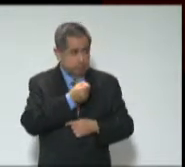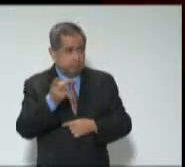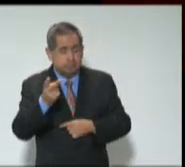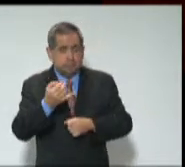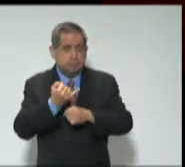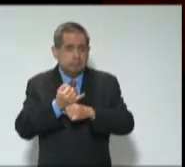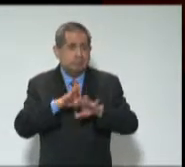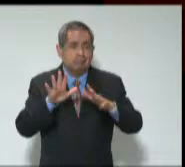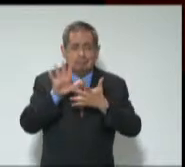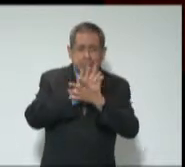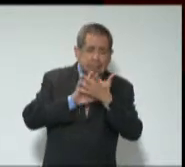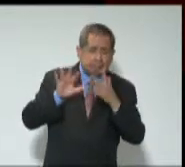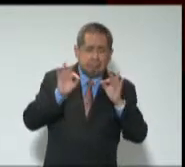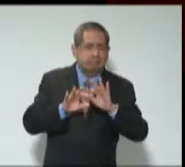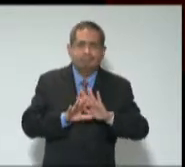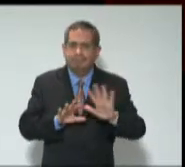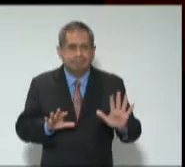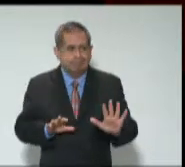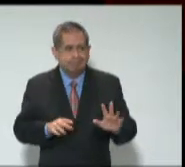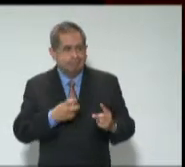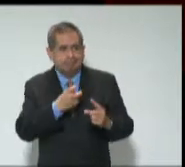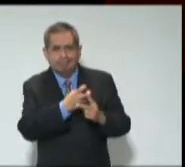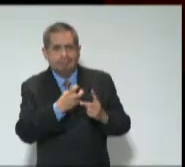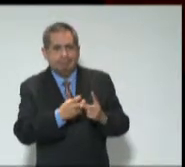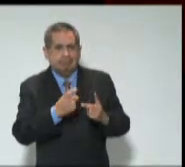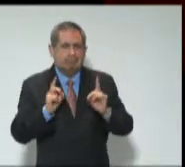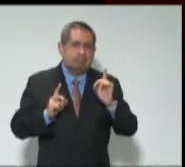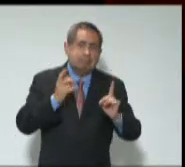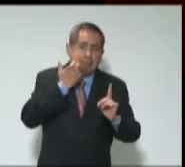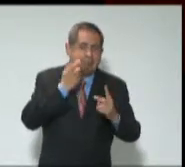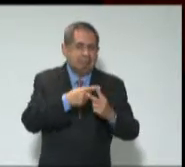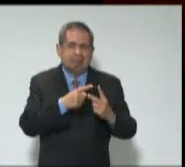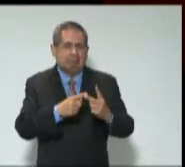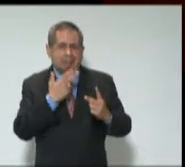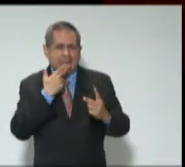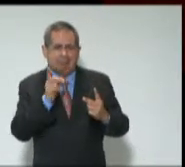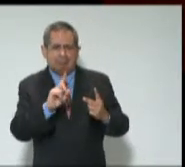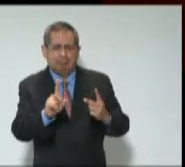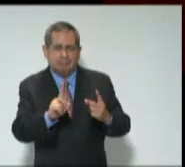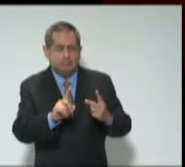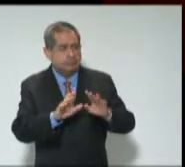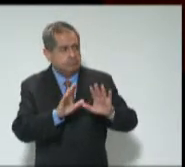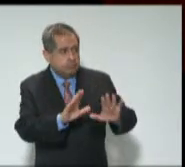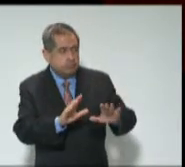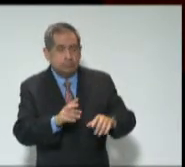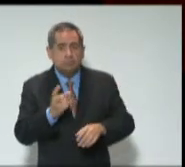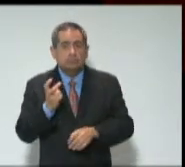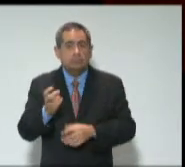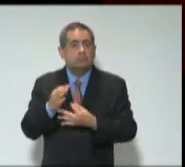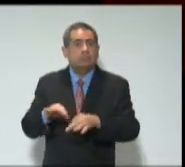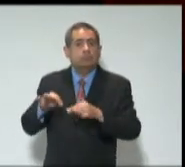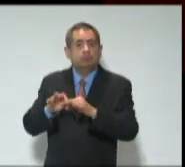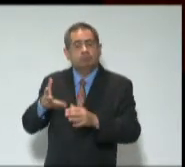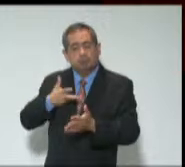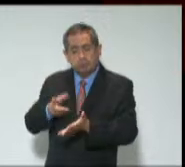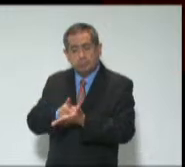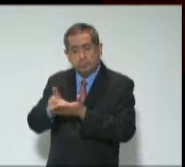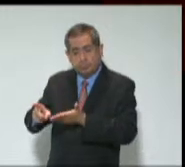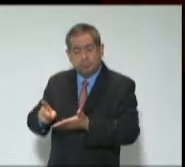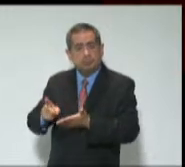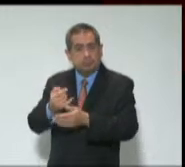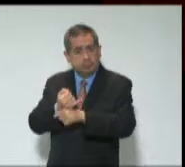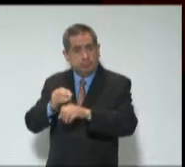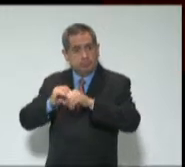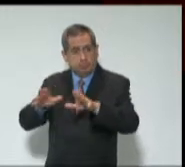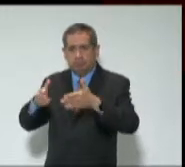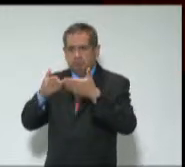desinformación dos factores que no abonan para su control y adecuado manejo aquí surge el derecho de acceso a la información